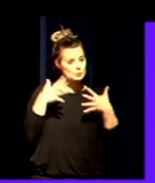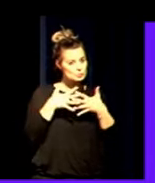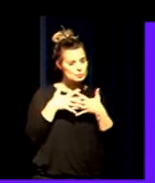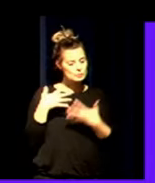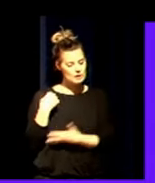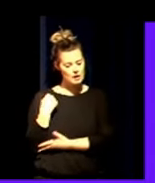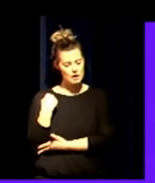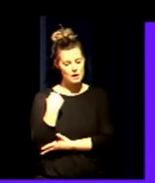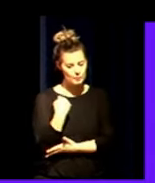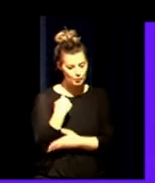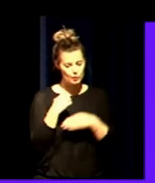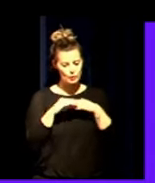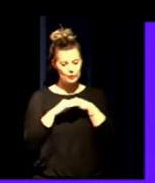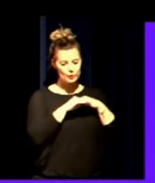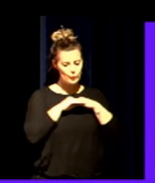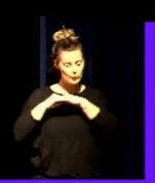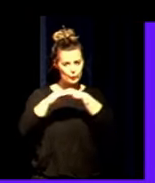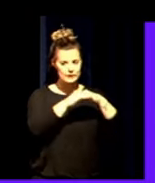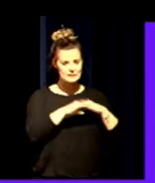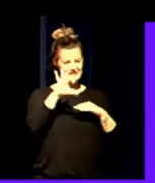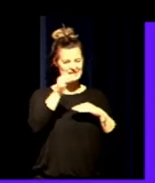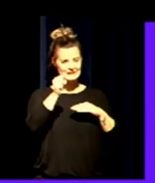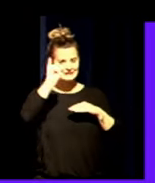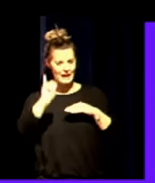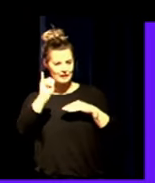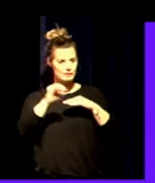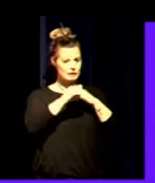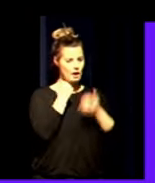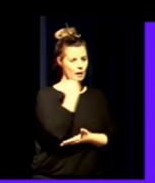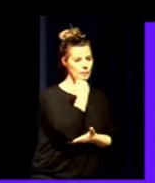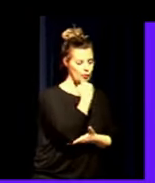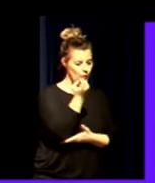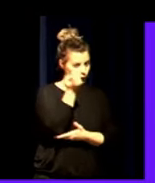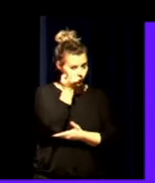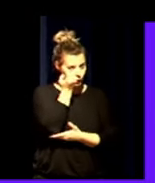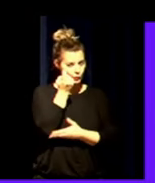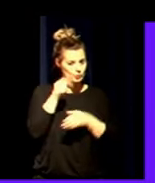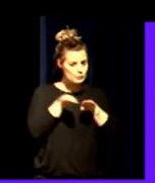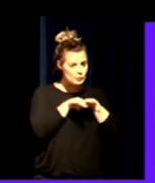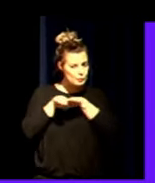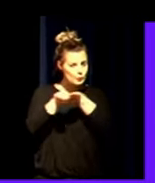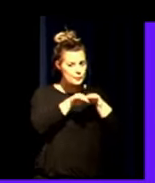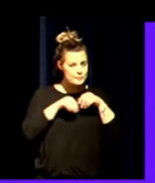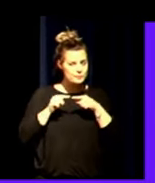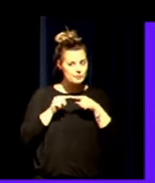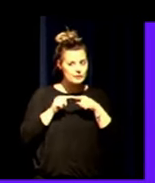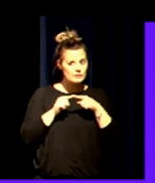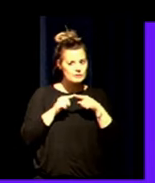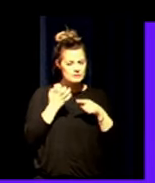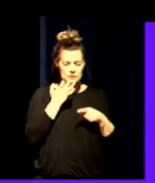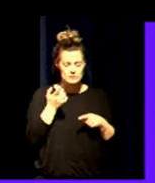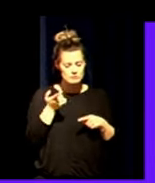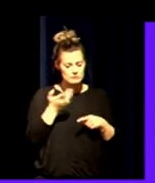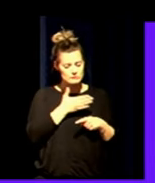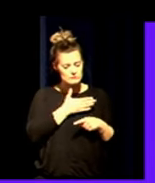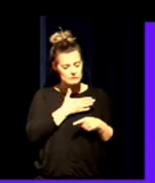entre iguales, los hay, los sistemas de apoyo entre iguales en los que va a participar el alumnado, van a recibir o queremos que reciban